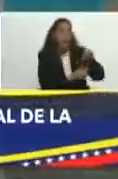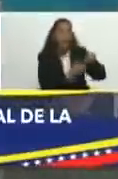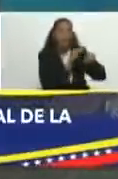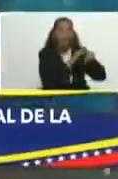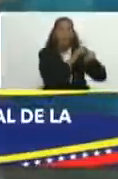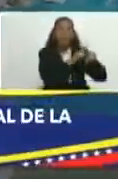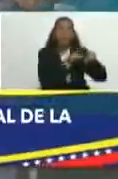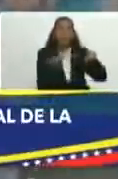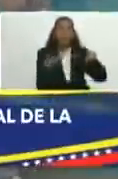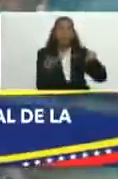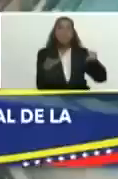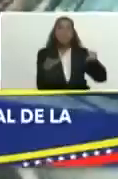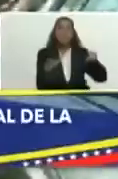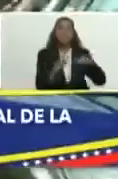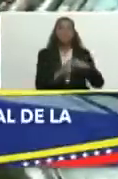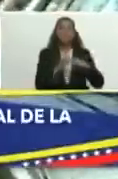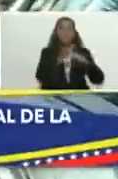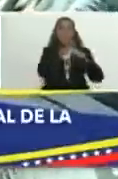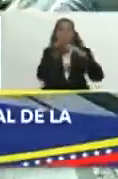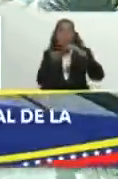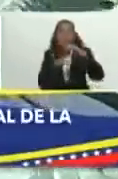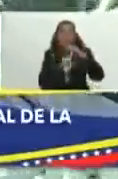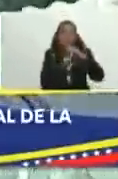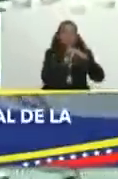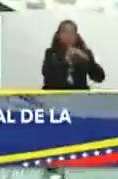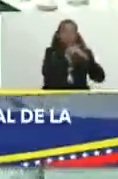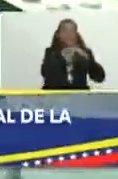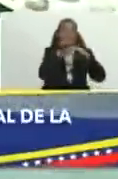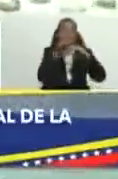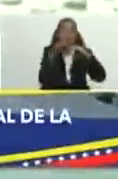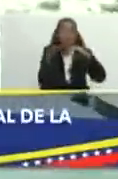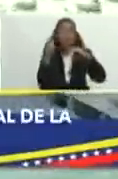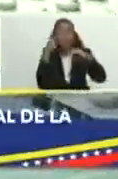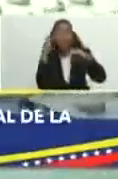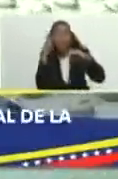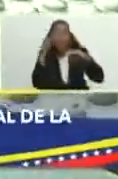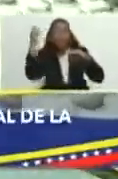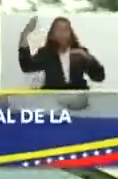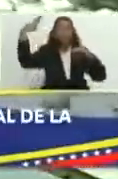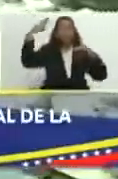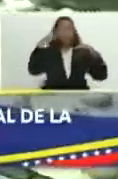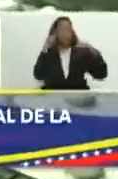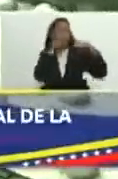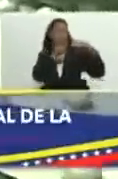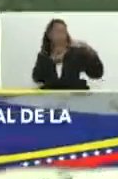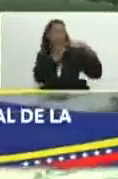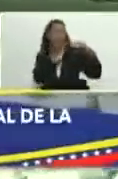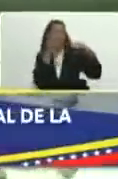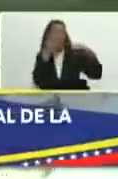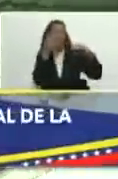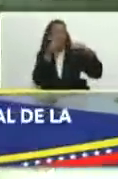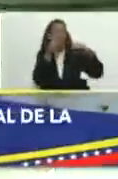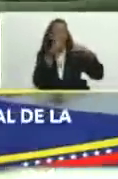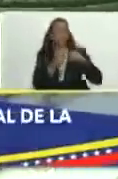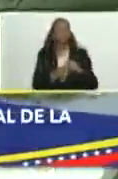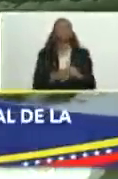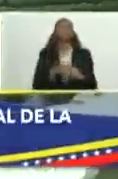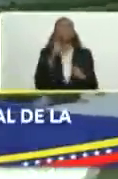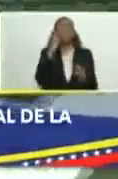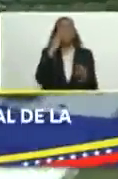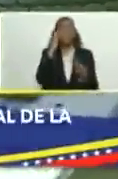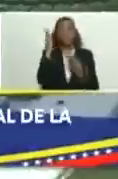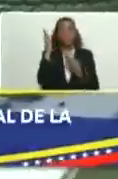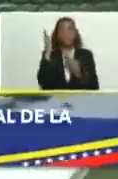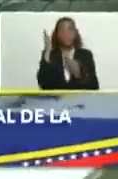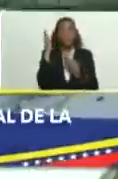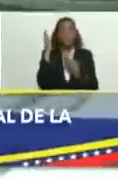en esta etapa... Ya está curado. Ya está Vamos curado. Vamos a verlo allá, que hay buena luz allá. Ok. Correcto. Aquí le voy a dar el